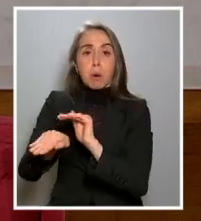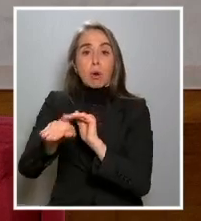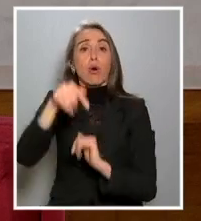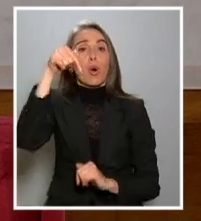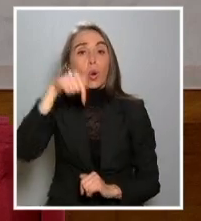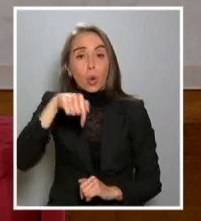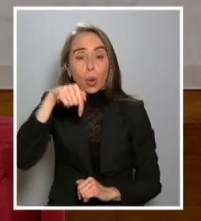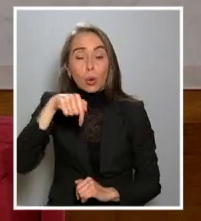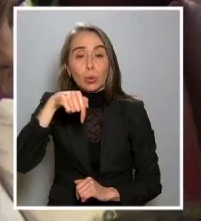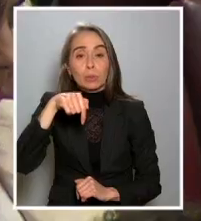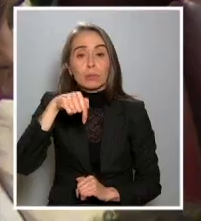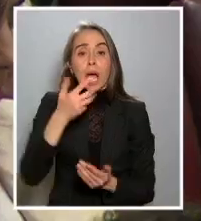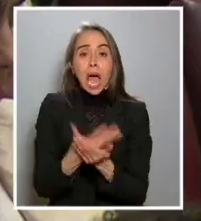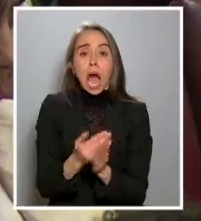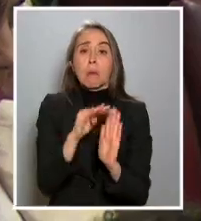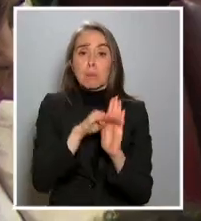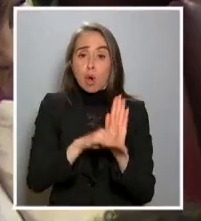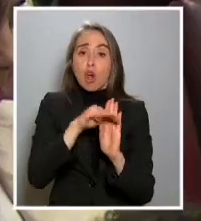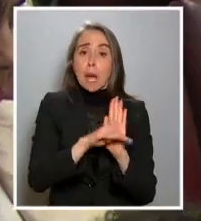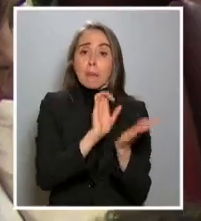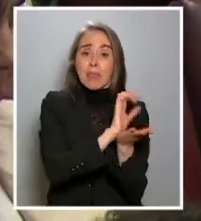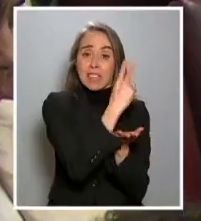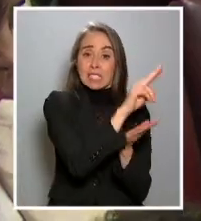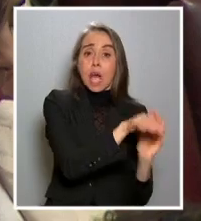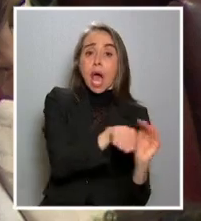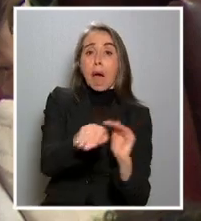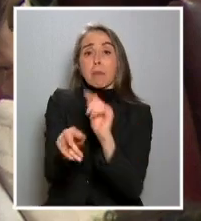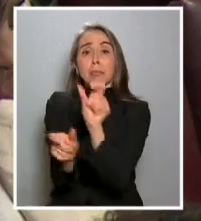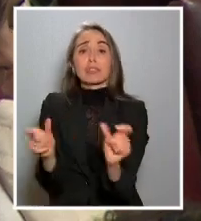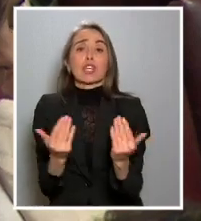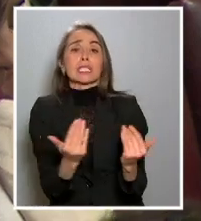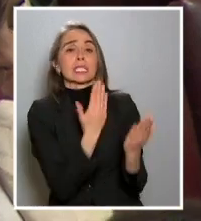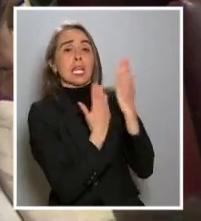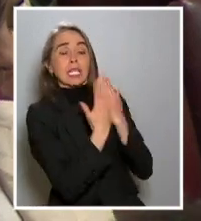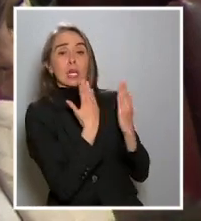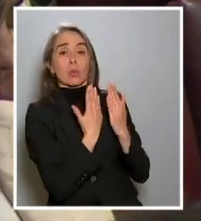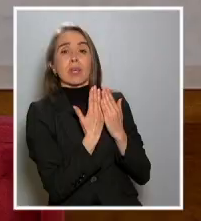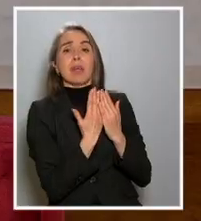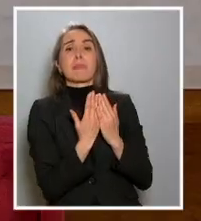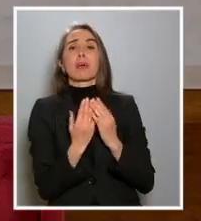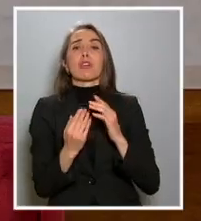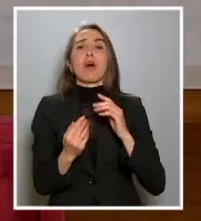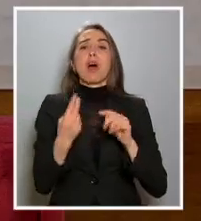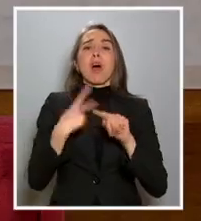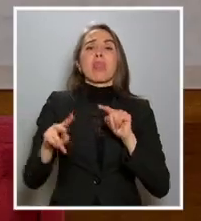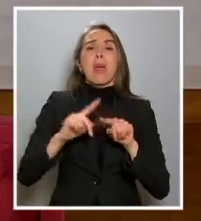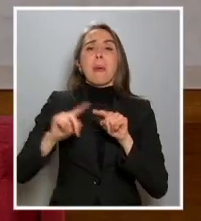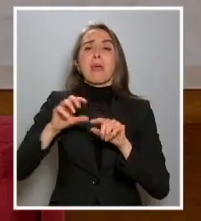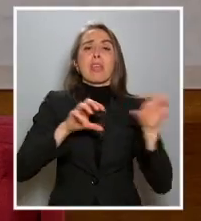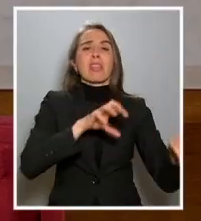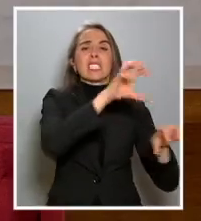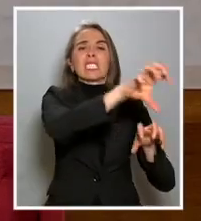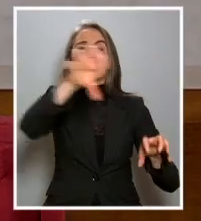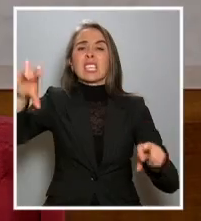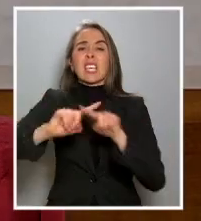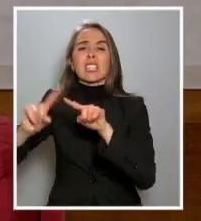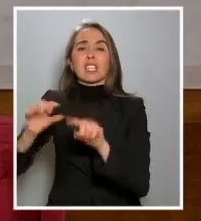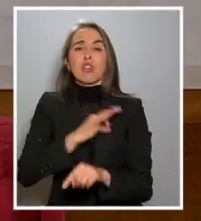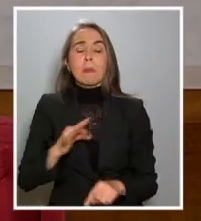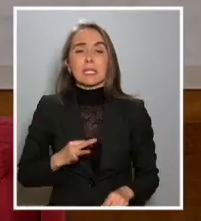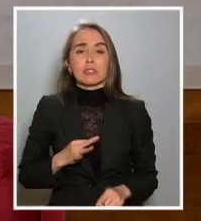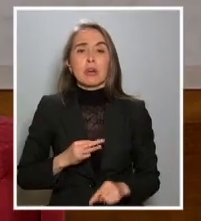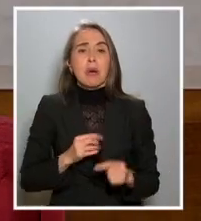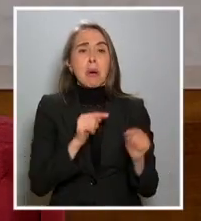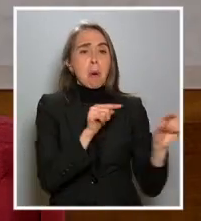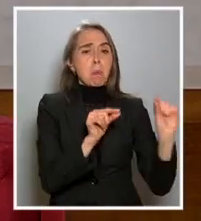Hoy existen programas de apoyo a personas que necesitan cuidados, pero están dispersos, son insuficientes y no abordan el